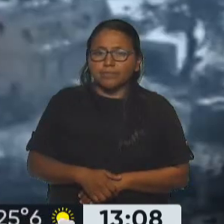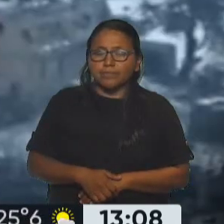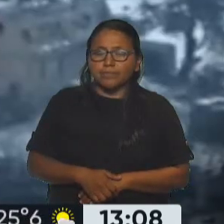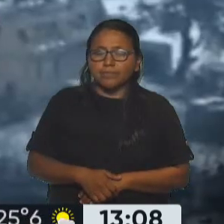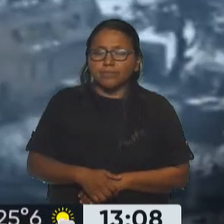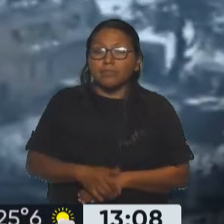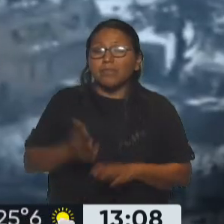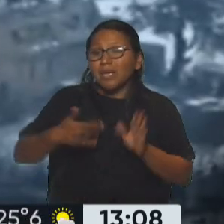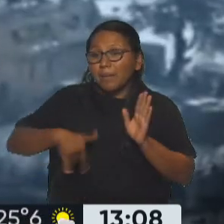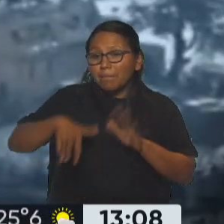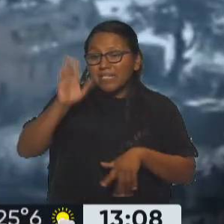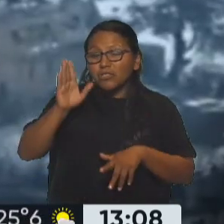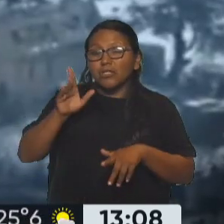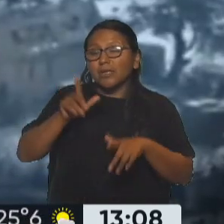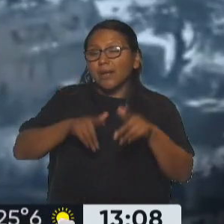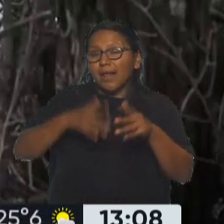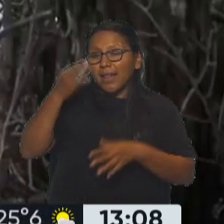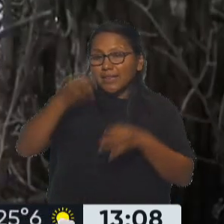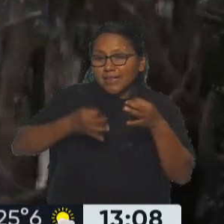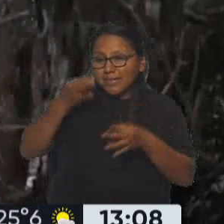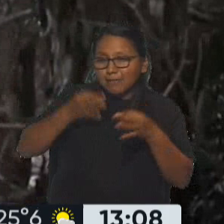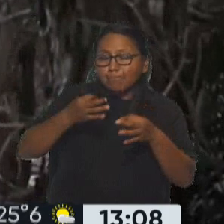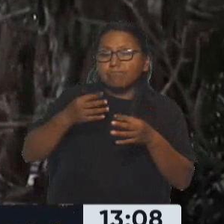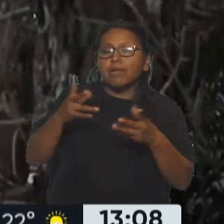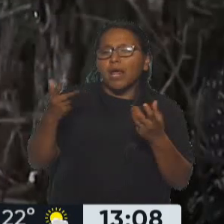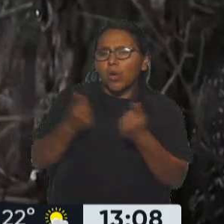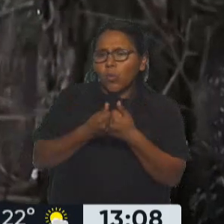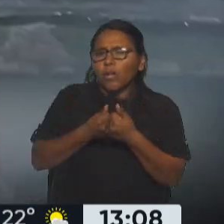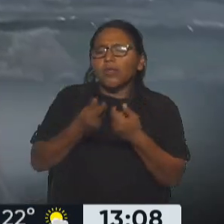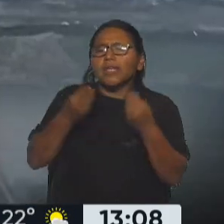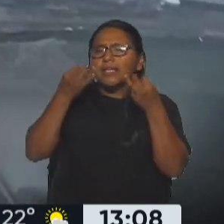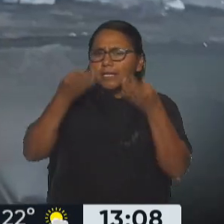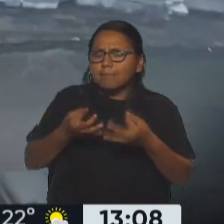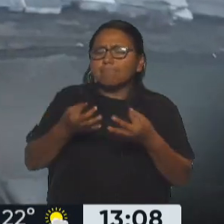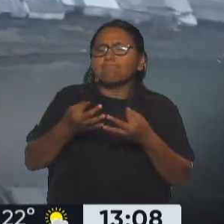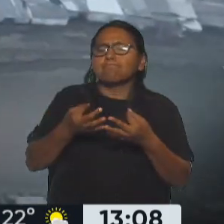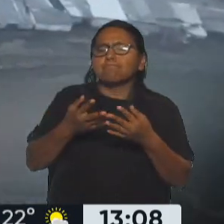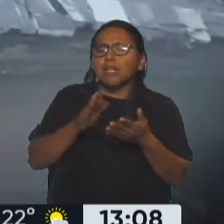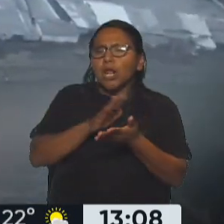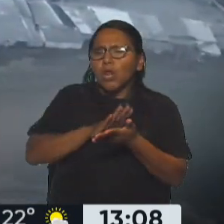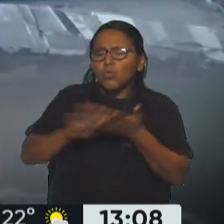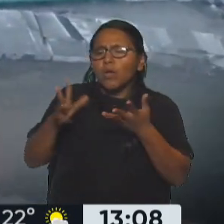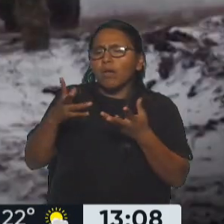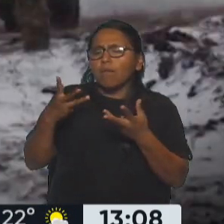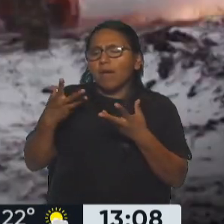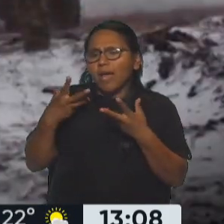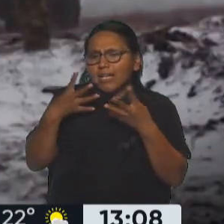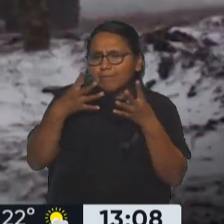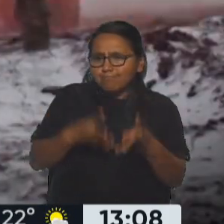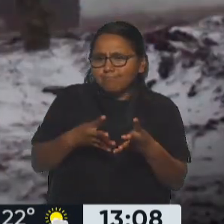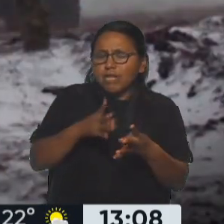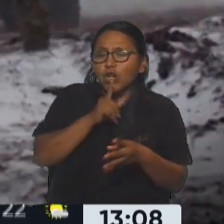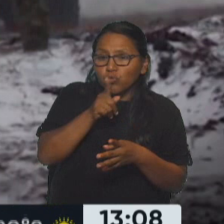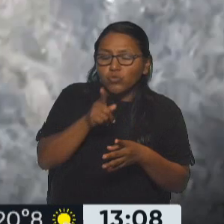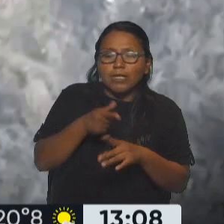Y la mayor parte de los analistas militares occidentales coinciden en evaluar que la anunciada nueva ofensiva rusa se adelantó